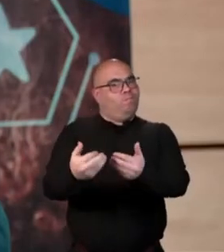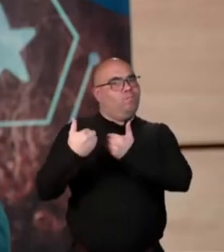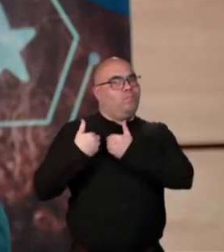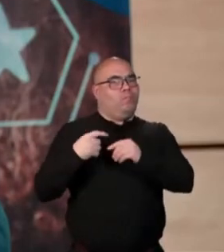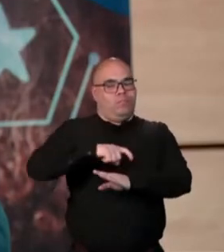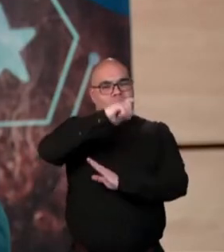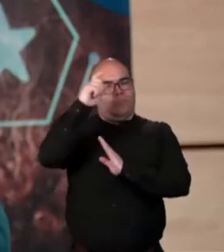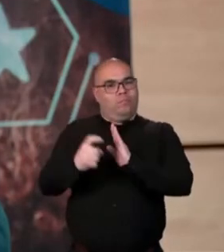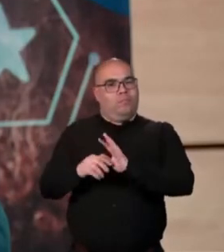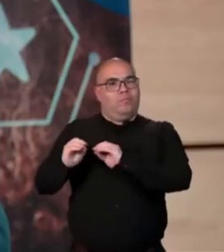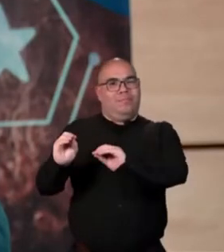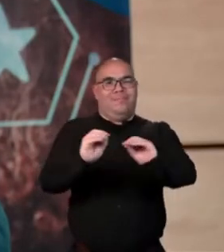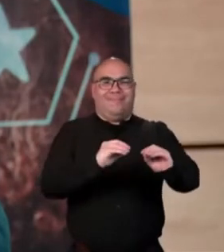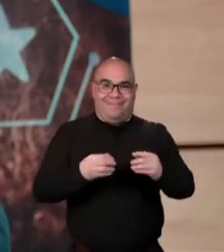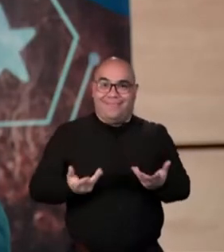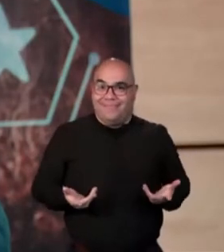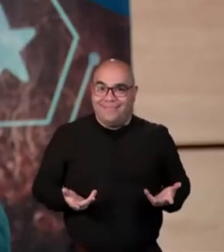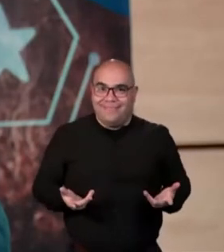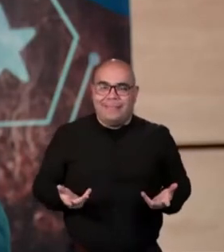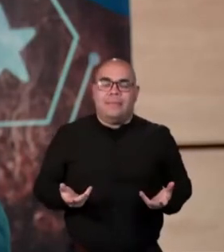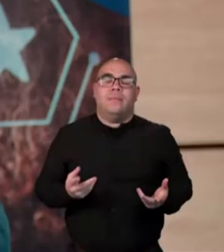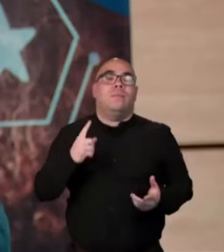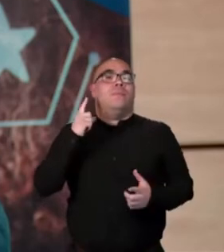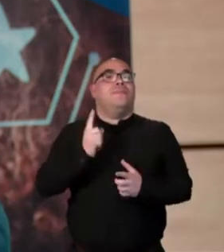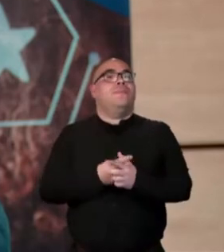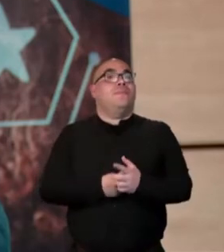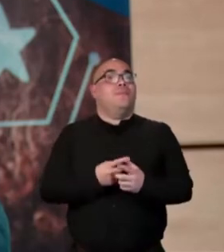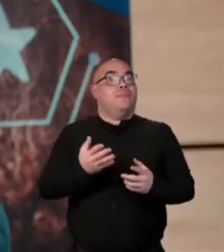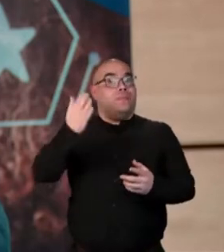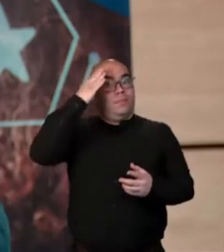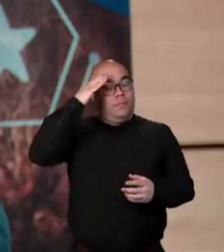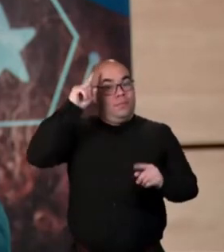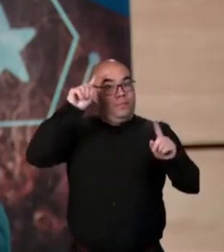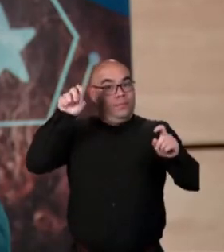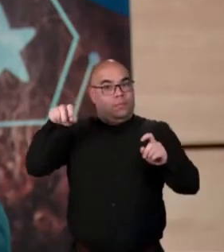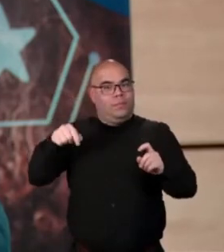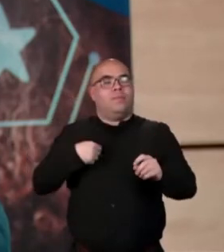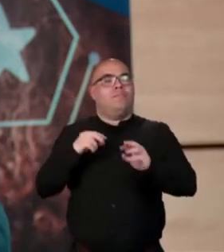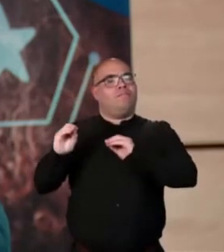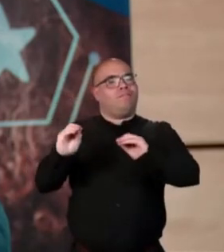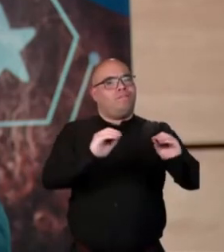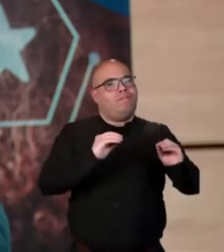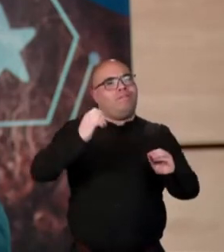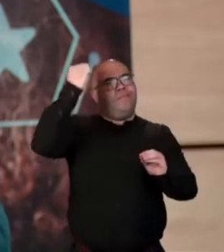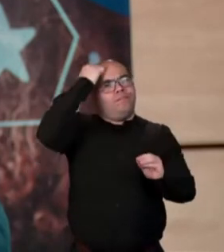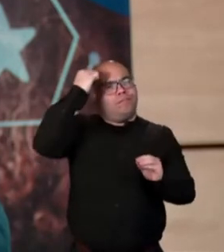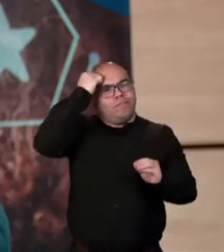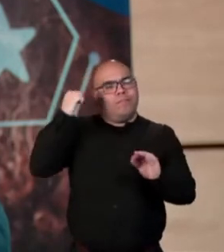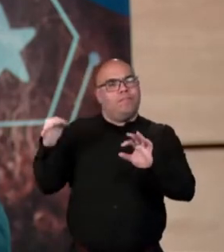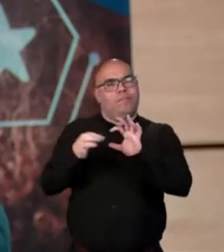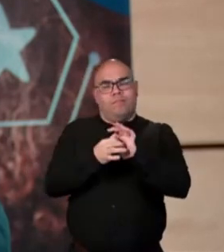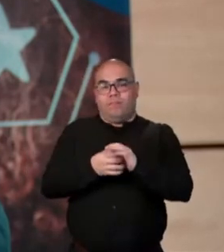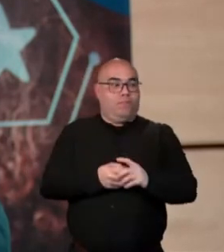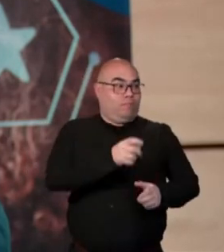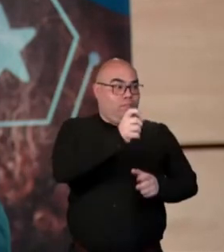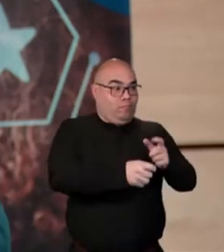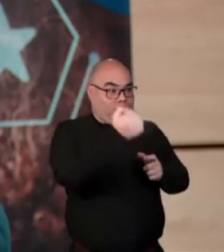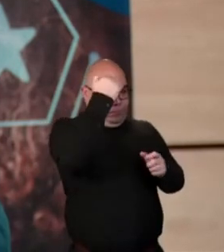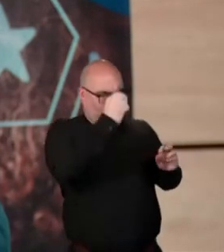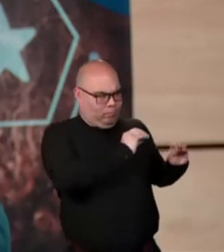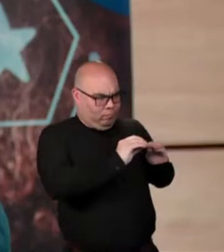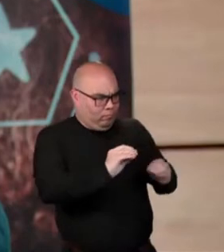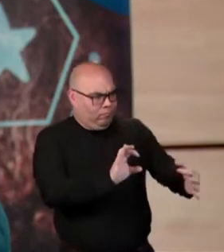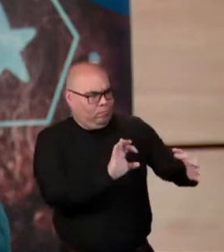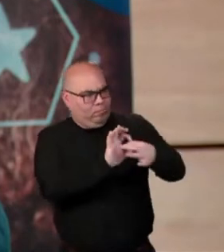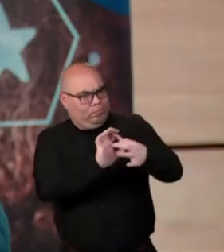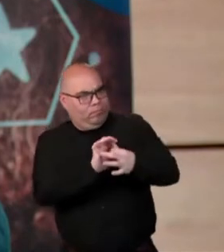integralidad entonces con el reto de formar profesores de vincular a nuestras instituciones profesores